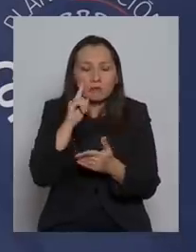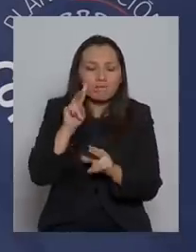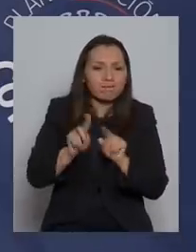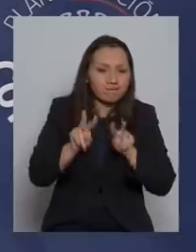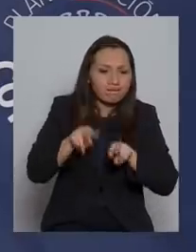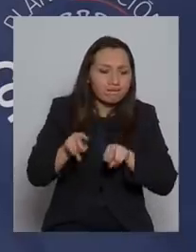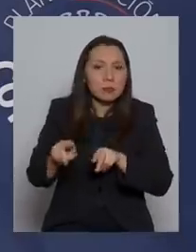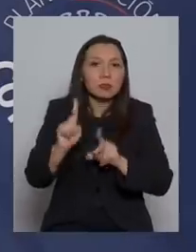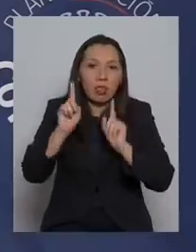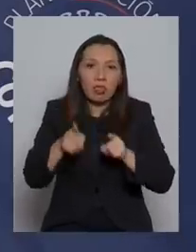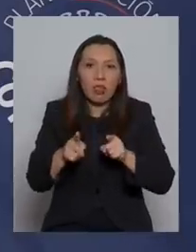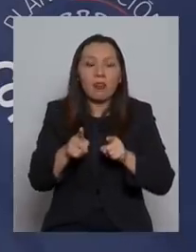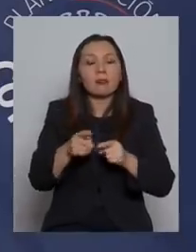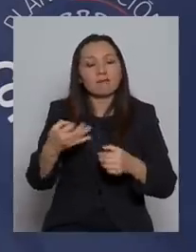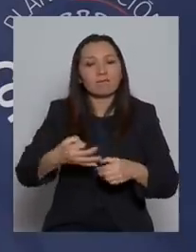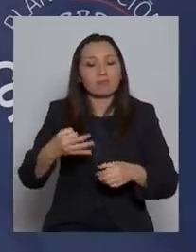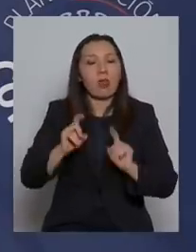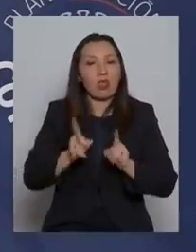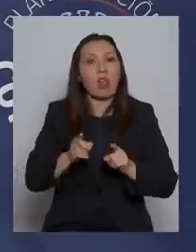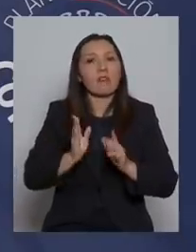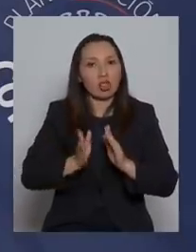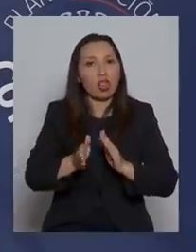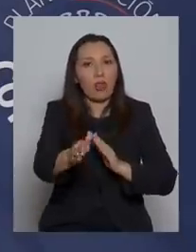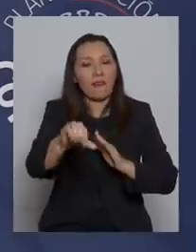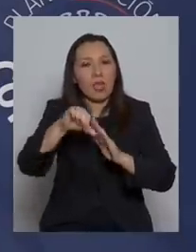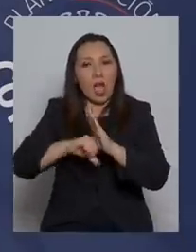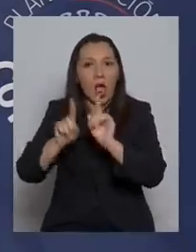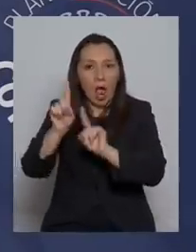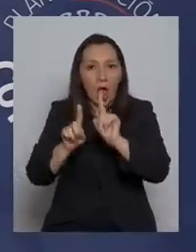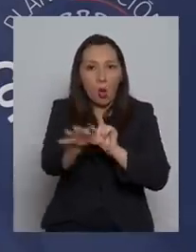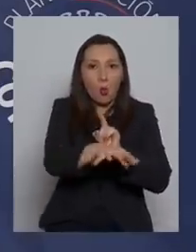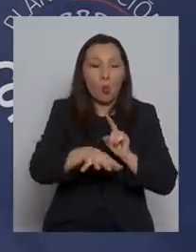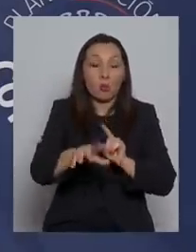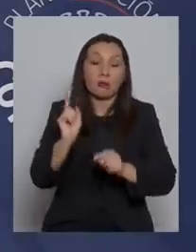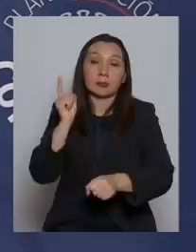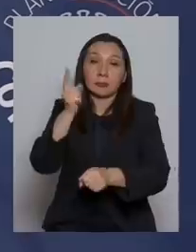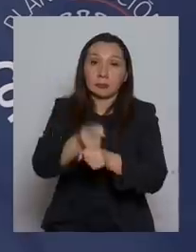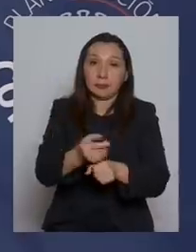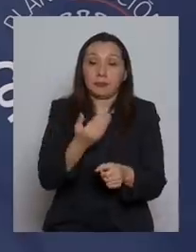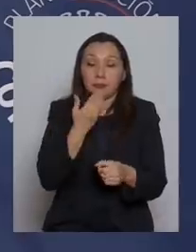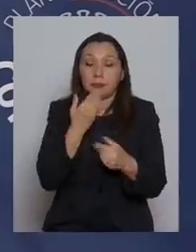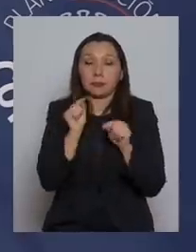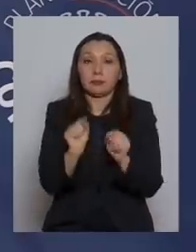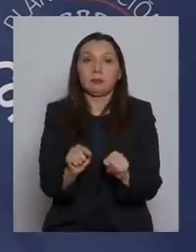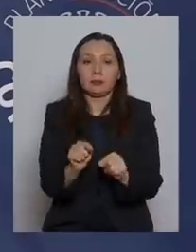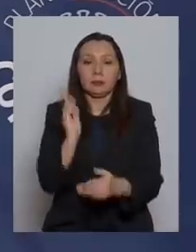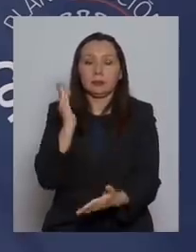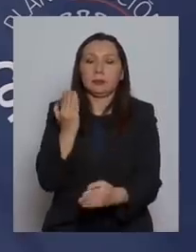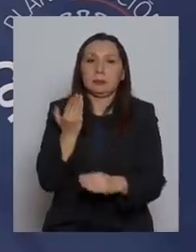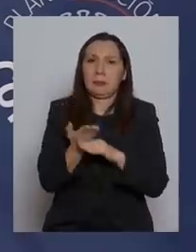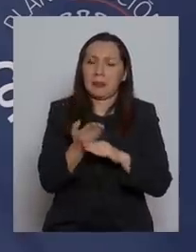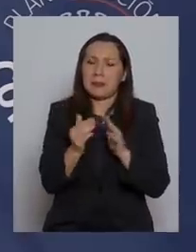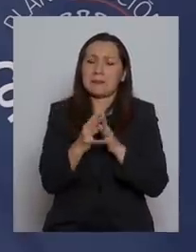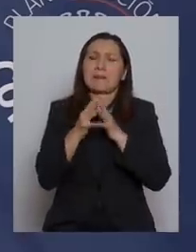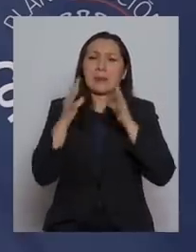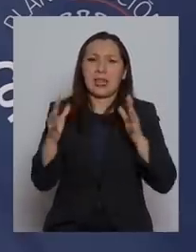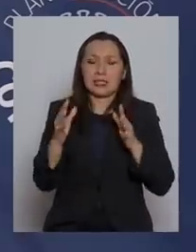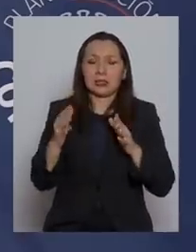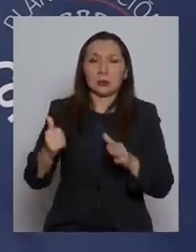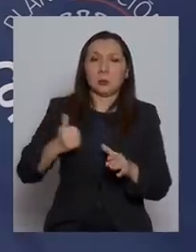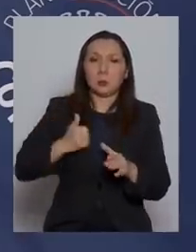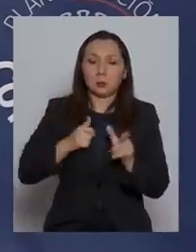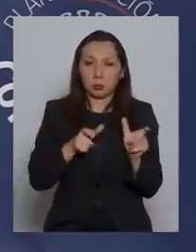medidas aparezcan como razonables y prudentes, impone, por supuesto, exigencias mayores